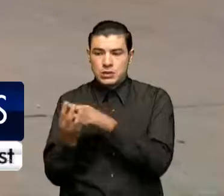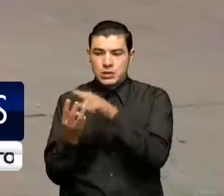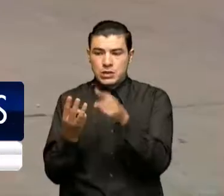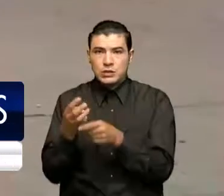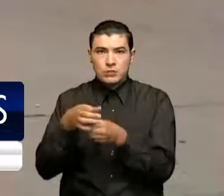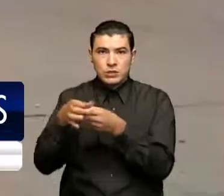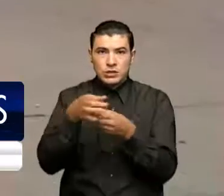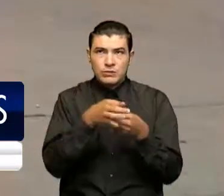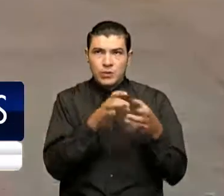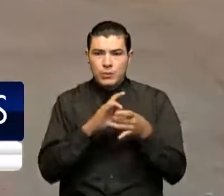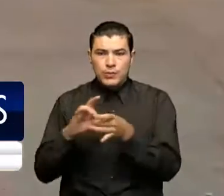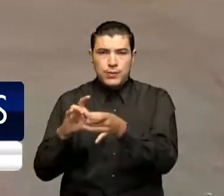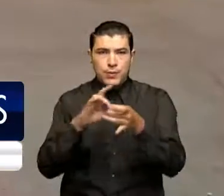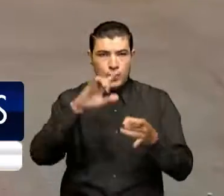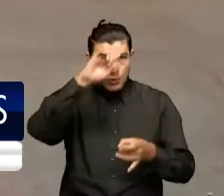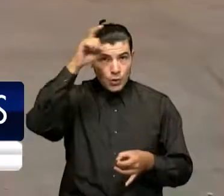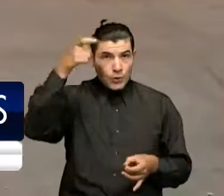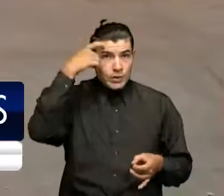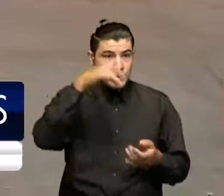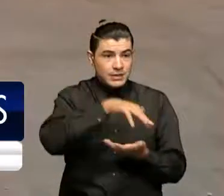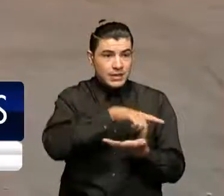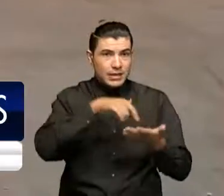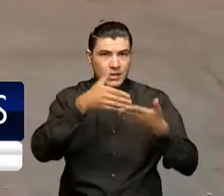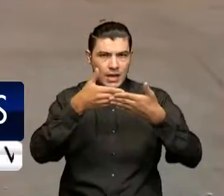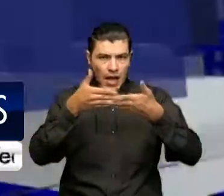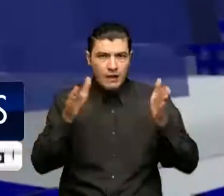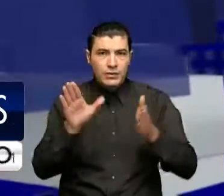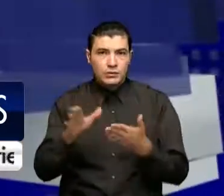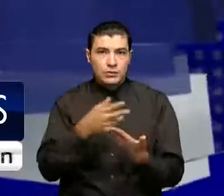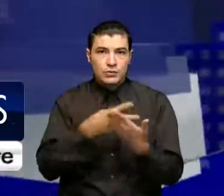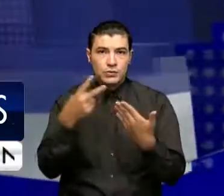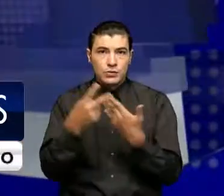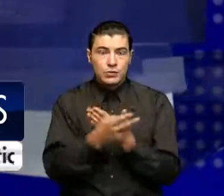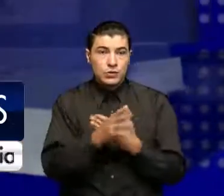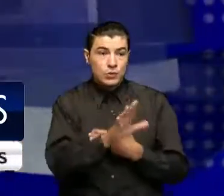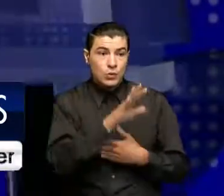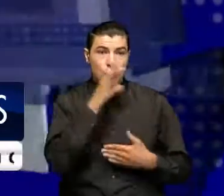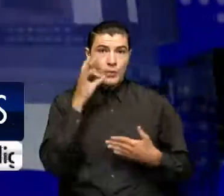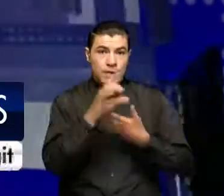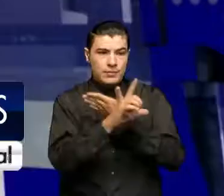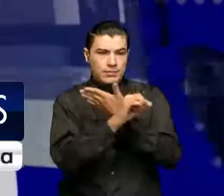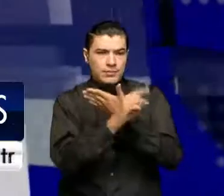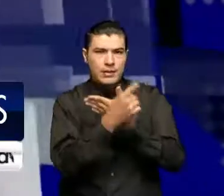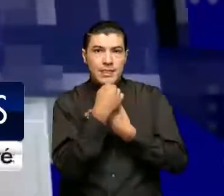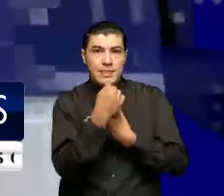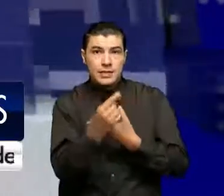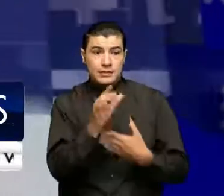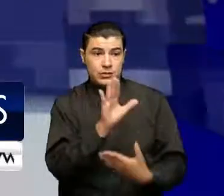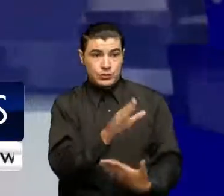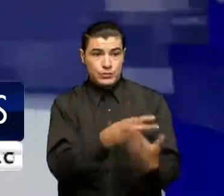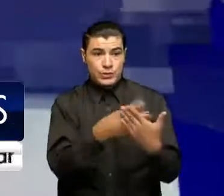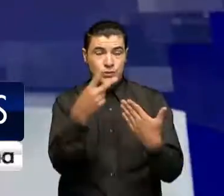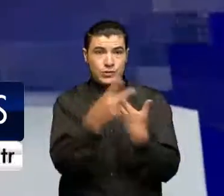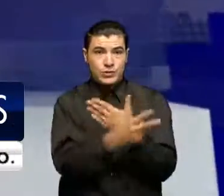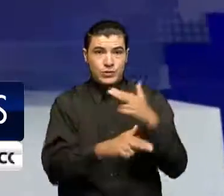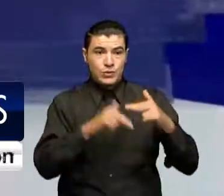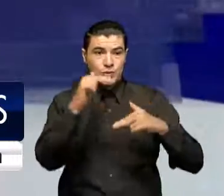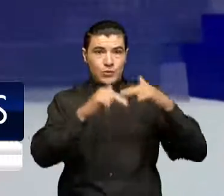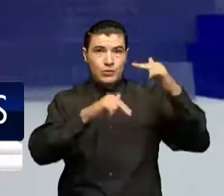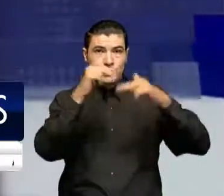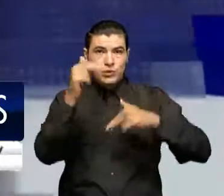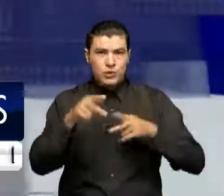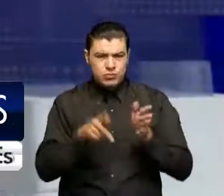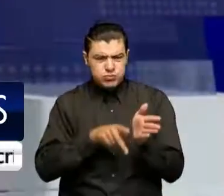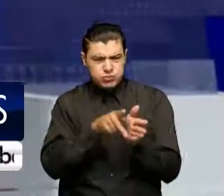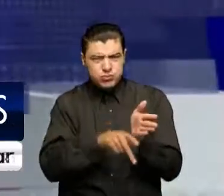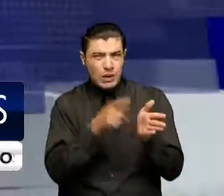el gobernador de santander divierta haber amado a través de su cuenta de twitter mencionando que el proyecto para la construcción del dique carrete